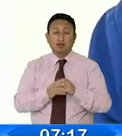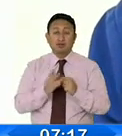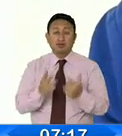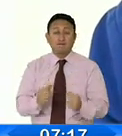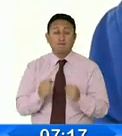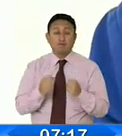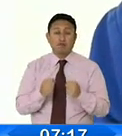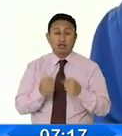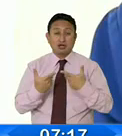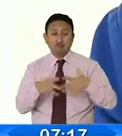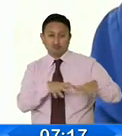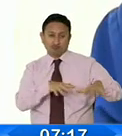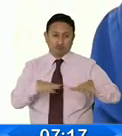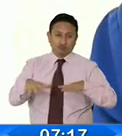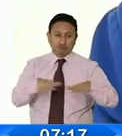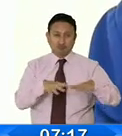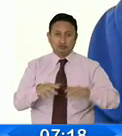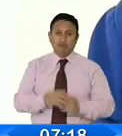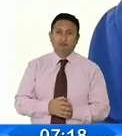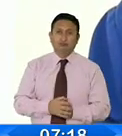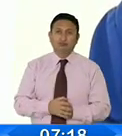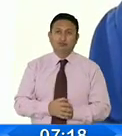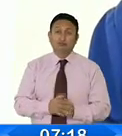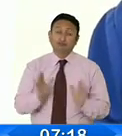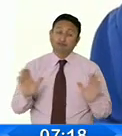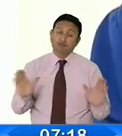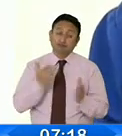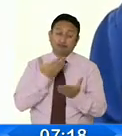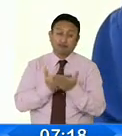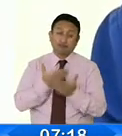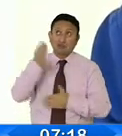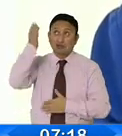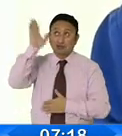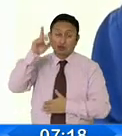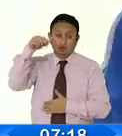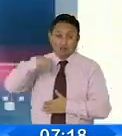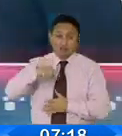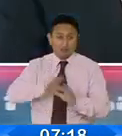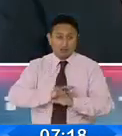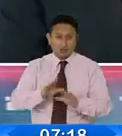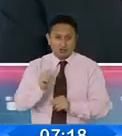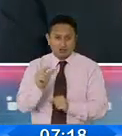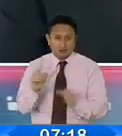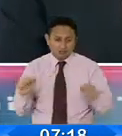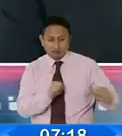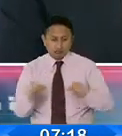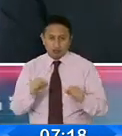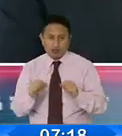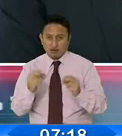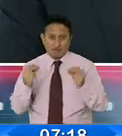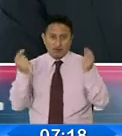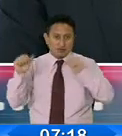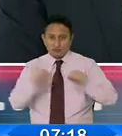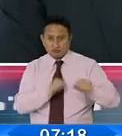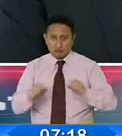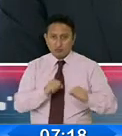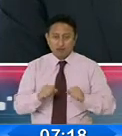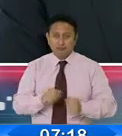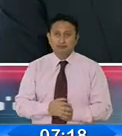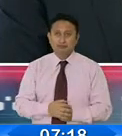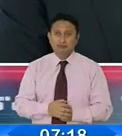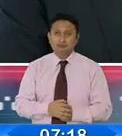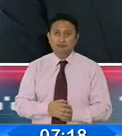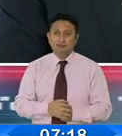los acontecimientos que se van dando. A Dios gracias, no ha pasado de ser un movimiento muy, muy leve,